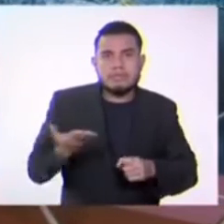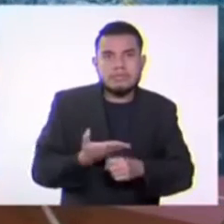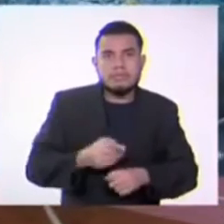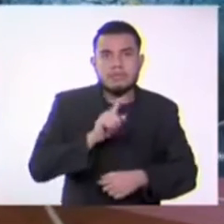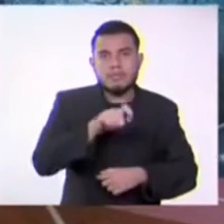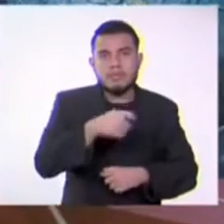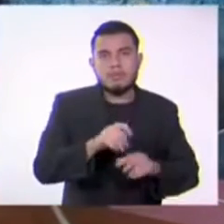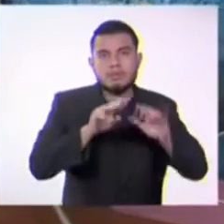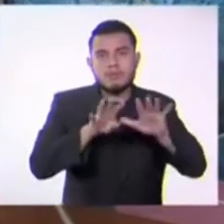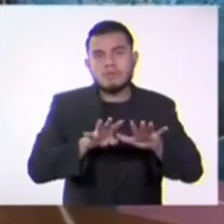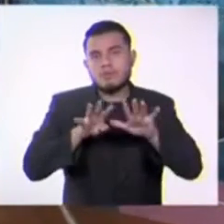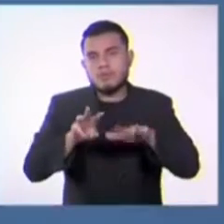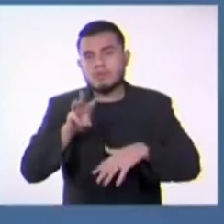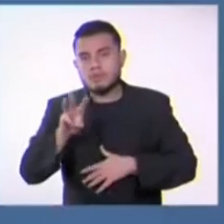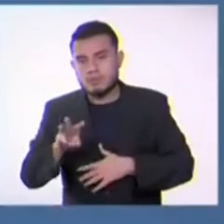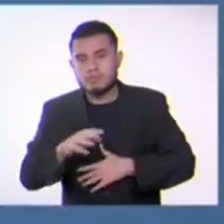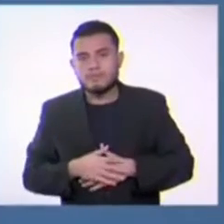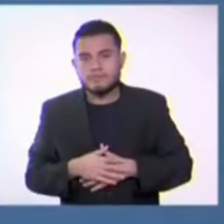muy famosa,